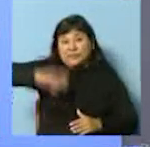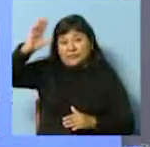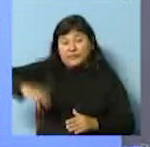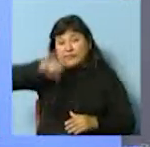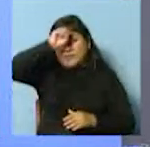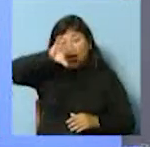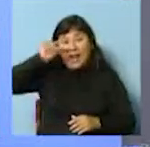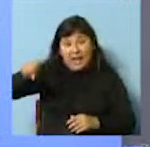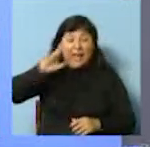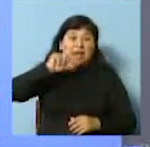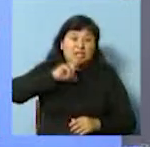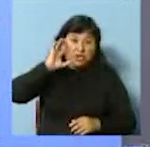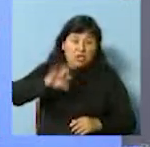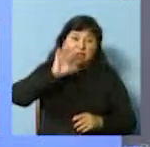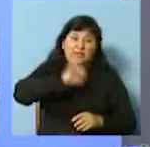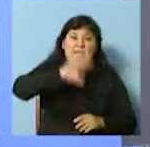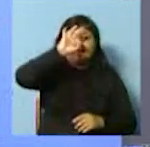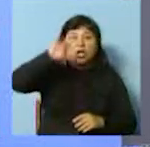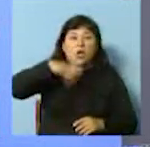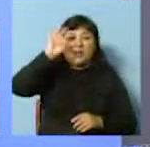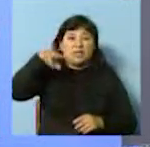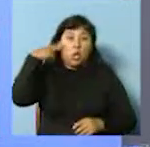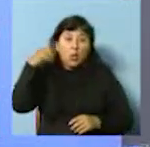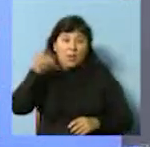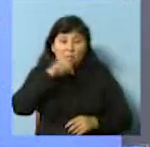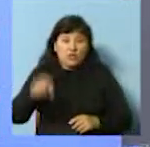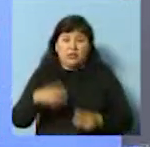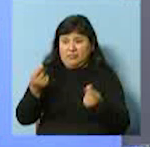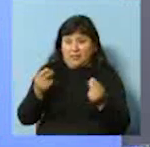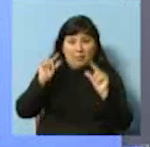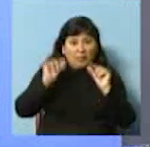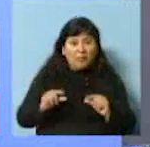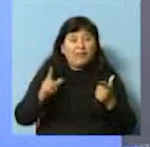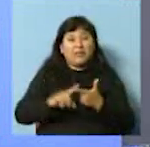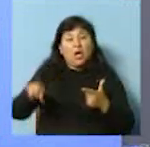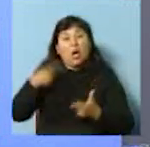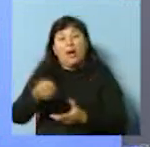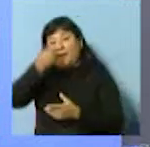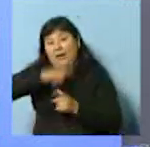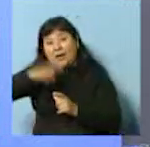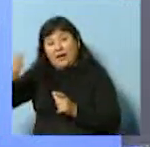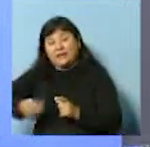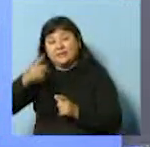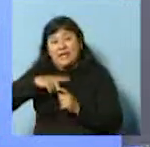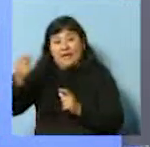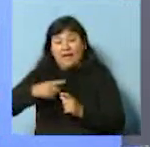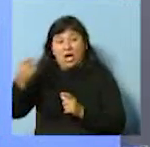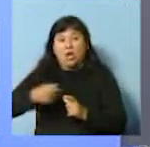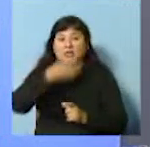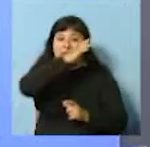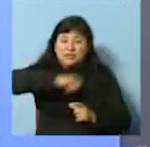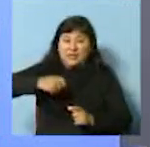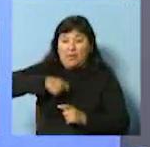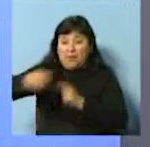9 por ciento de retenciones es prácticamente nada otro ejemplo de hoy hoy el fondo especial del tabaco que se lo llevan no el pequeño productor sino los grandes